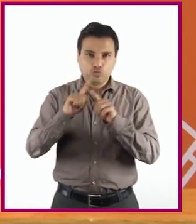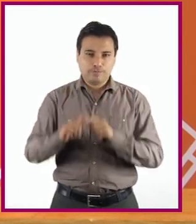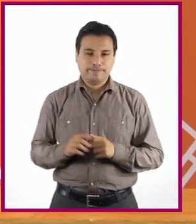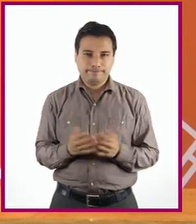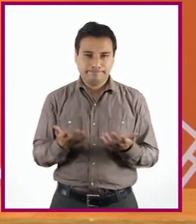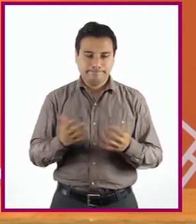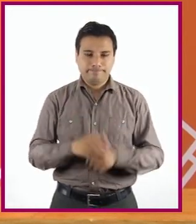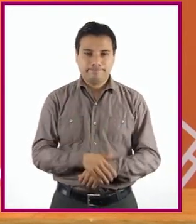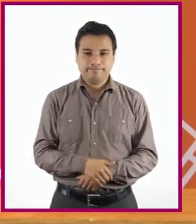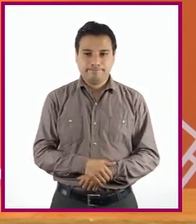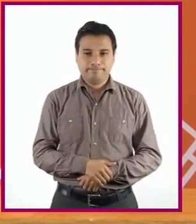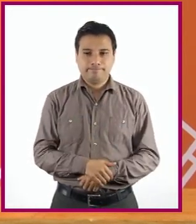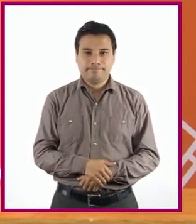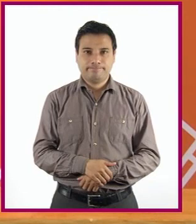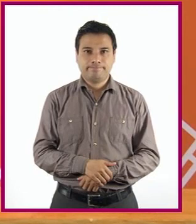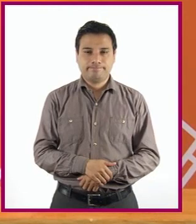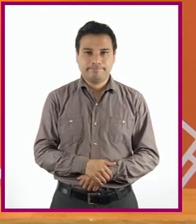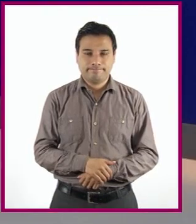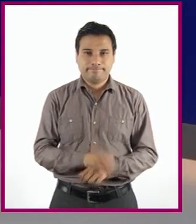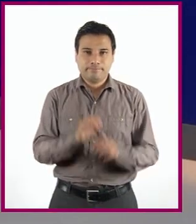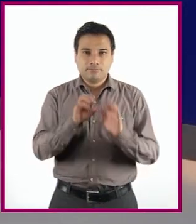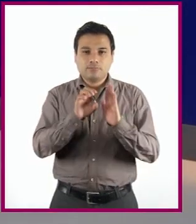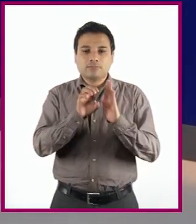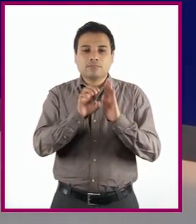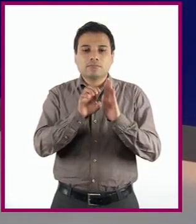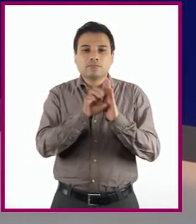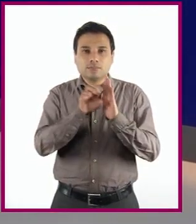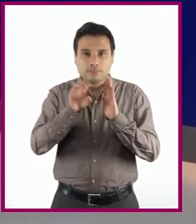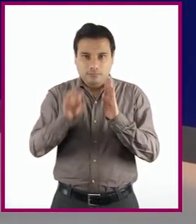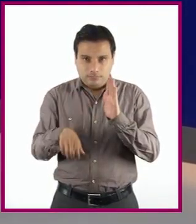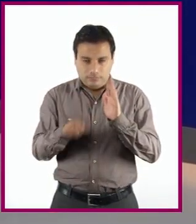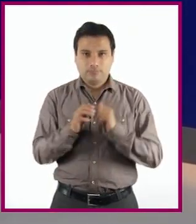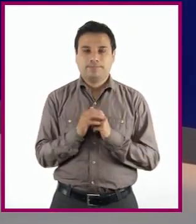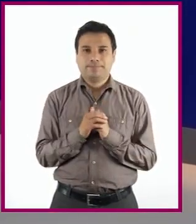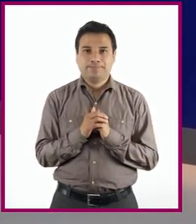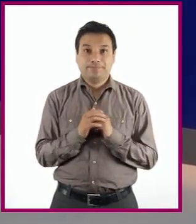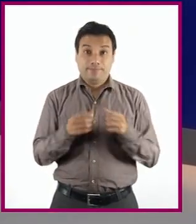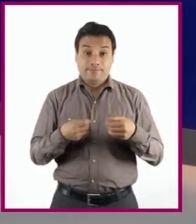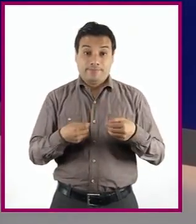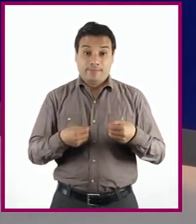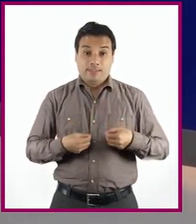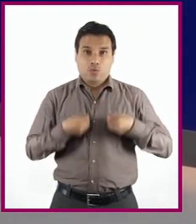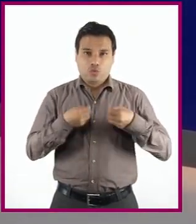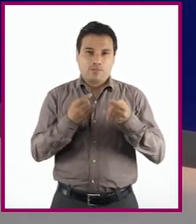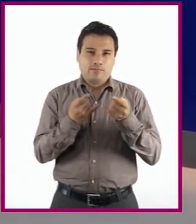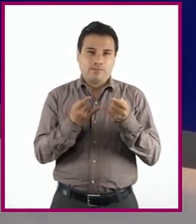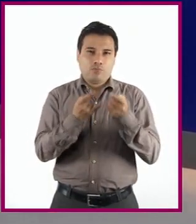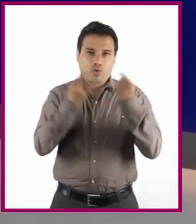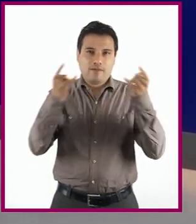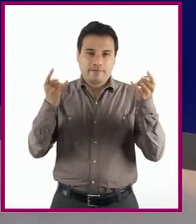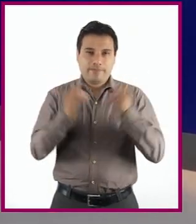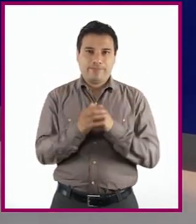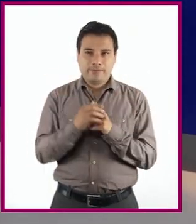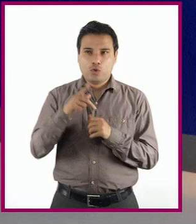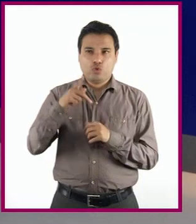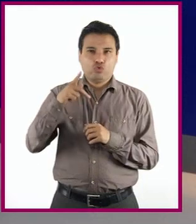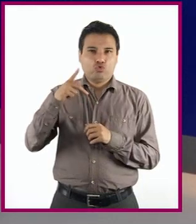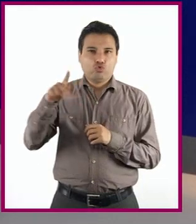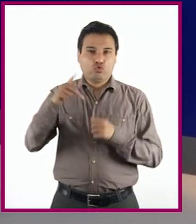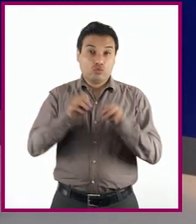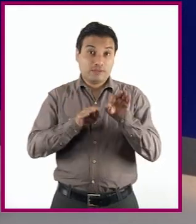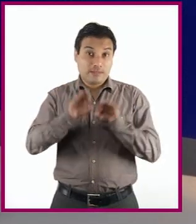intención comunicativa. Si la autobiografía del autor tiene el propósito de describir su carrera profesional,